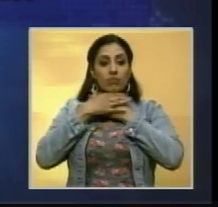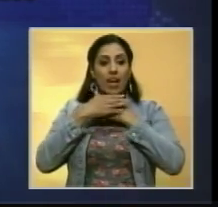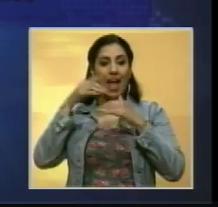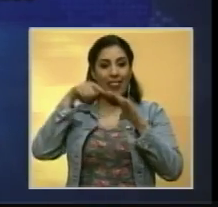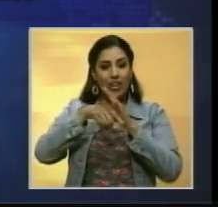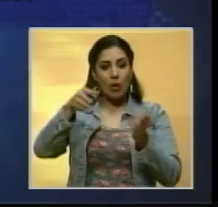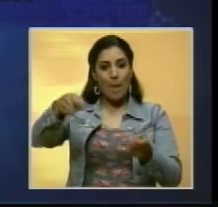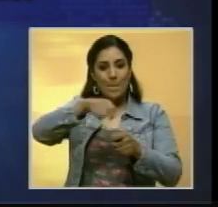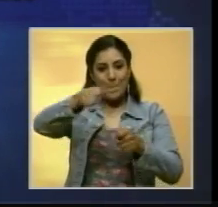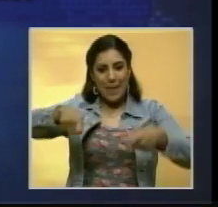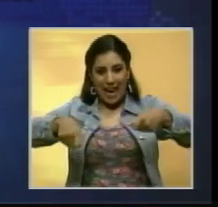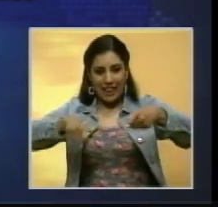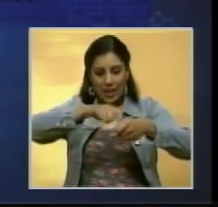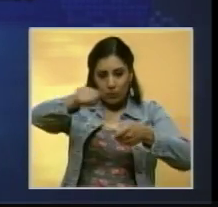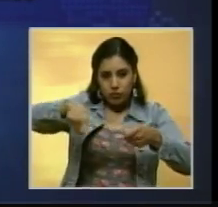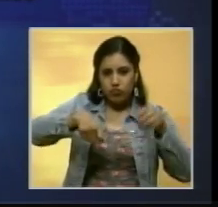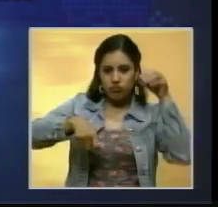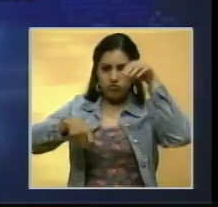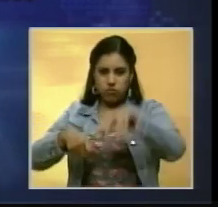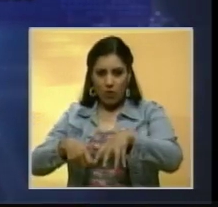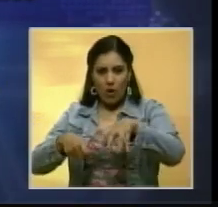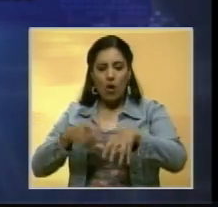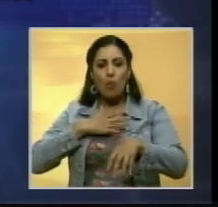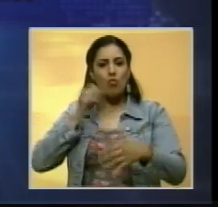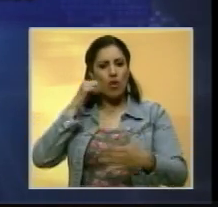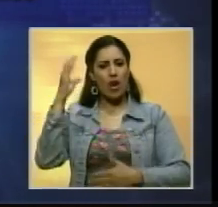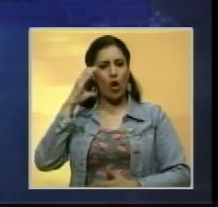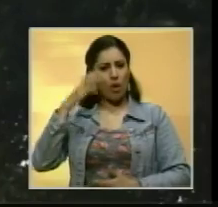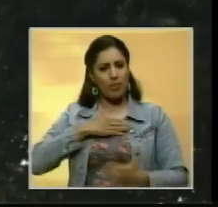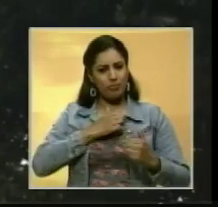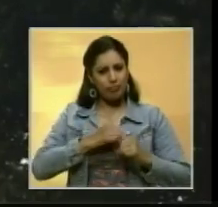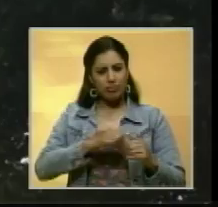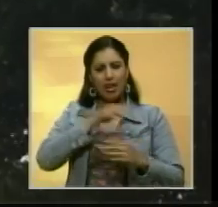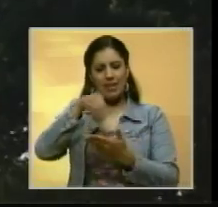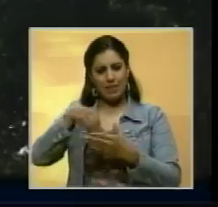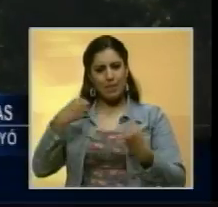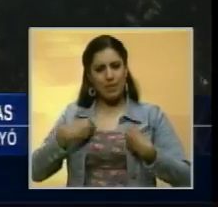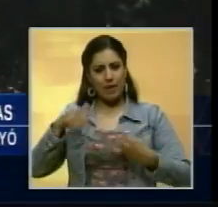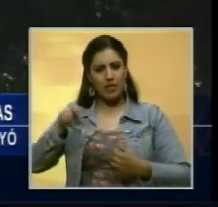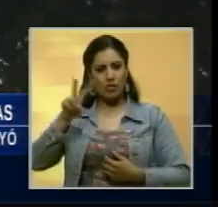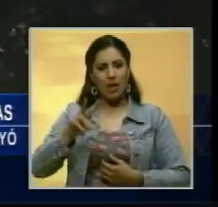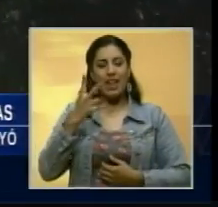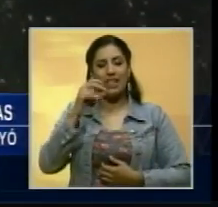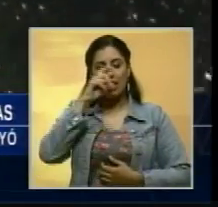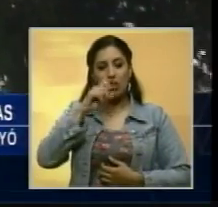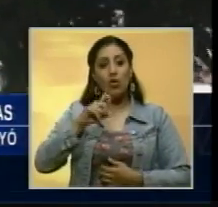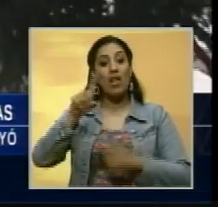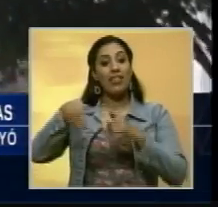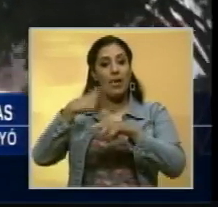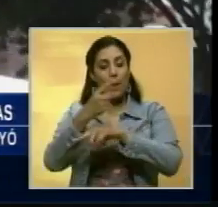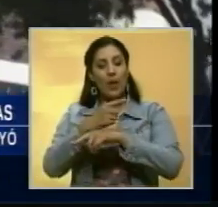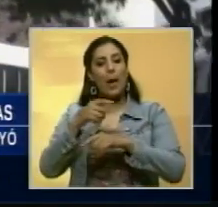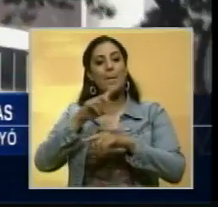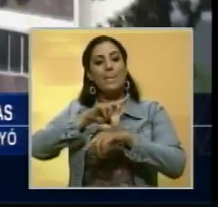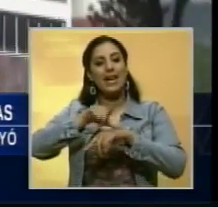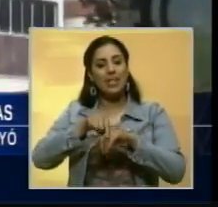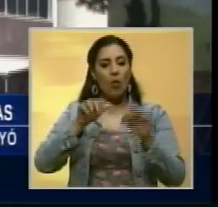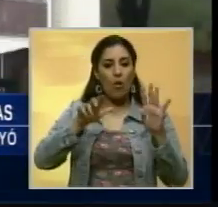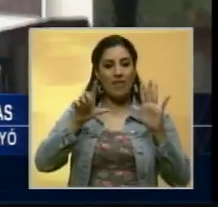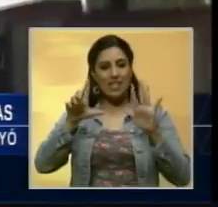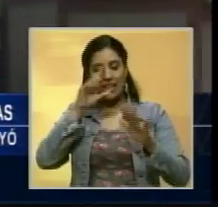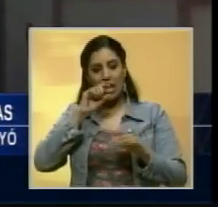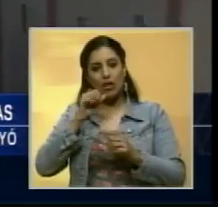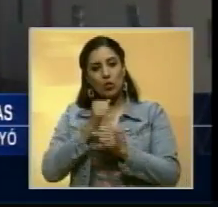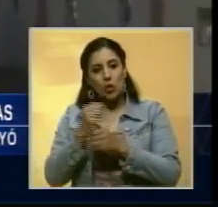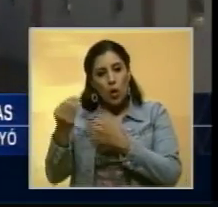en una maleta el cuerpo de Soleidy Guerrero, colombiana de 30 años. Horas más tarde buscó a sus hijastros de 9 y 7 años que se